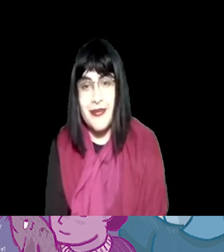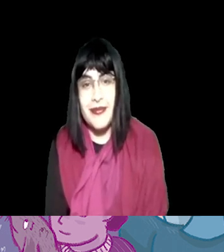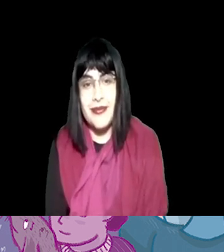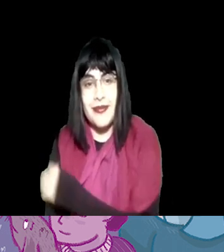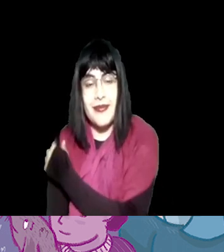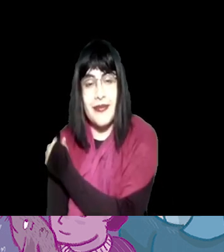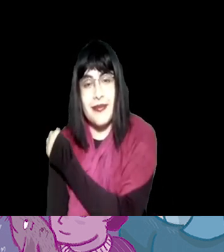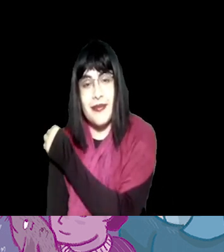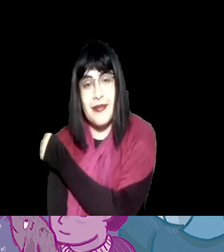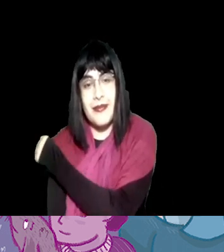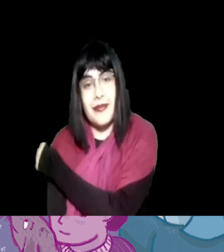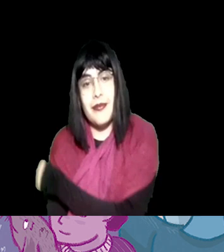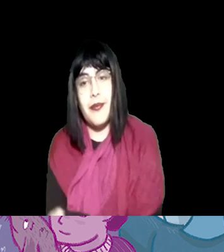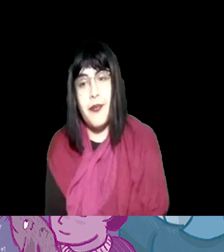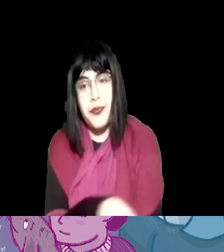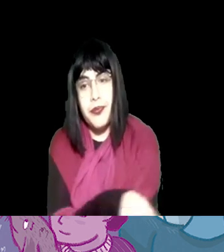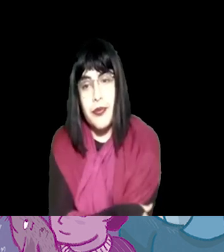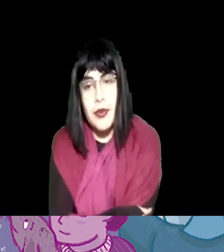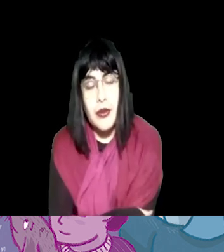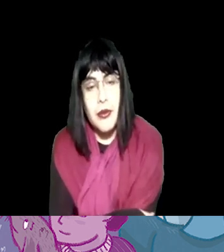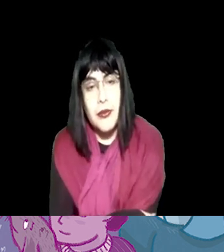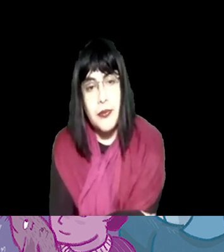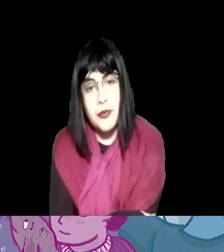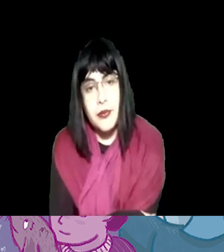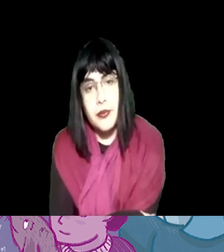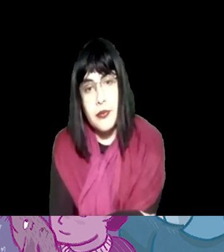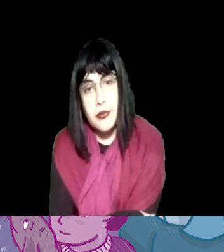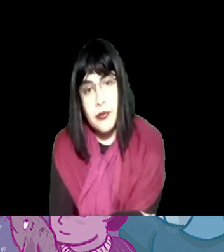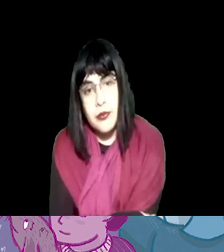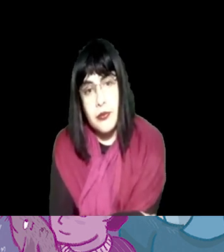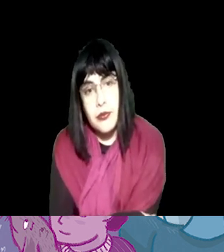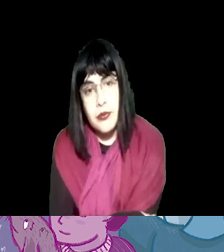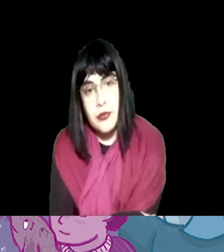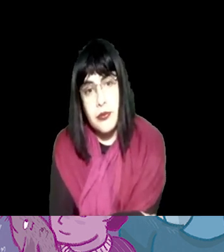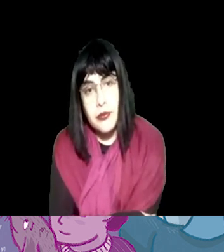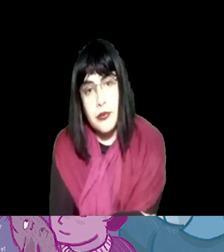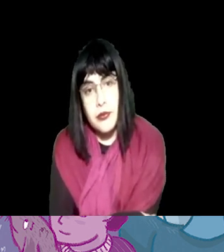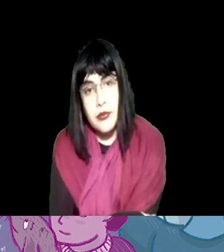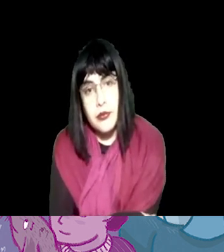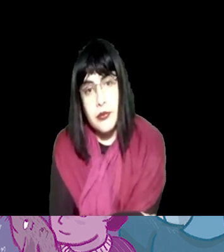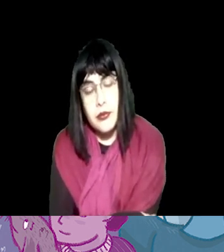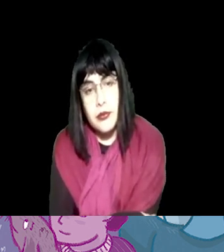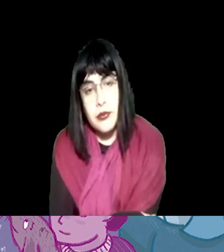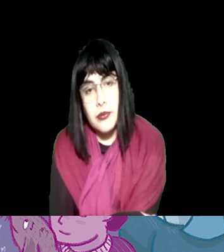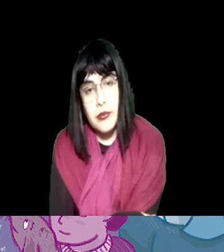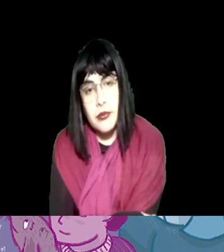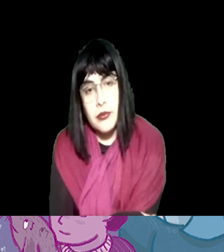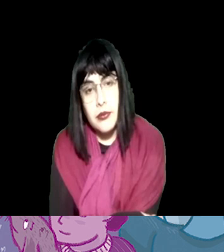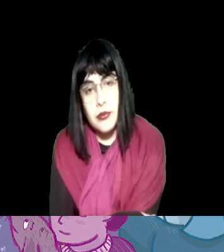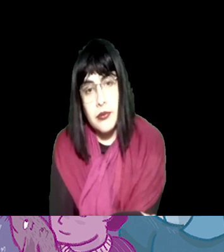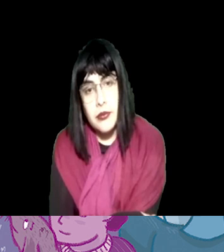Sí, bueno, este mes de enero fue como más un mes quizás un poco más de descanso. El